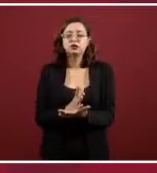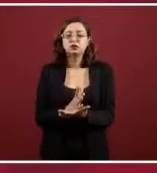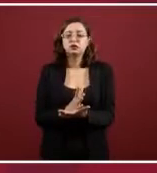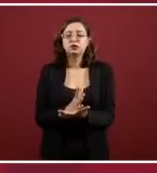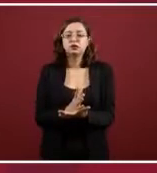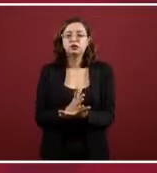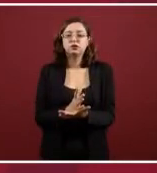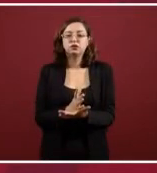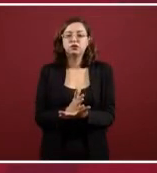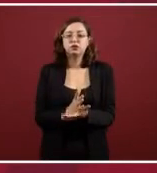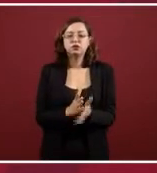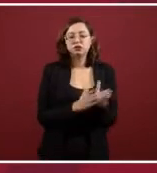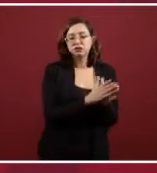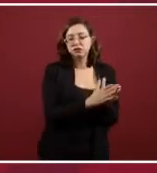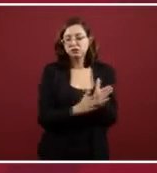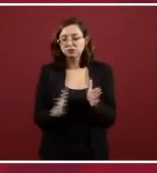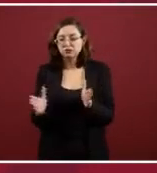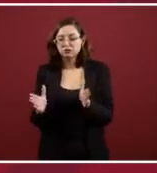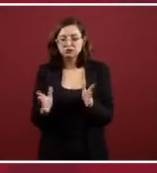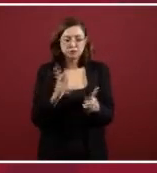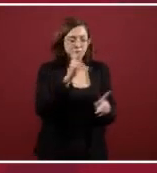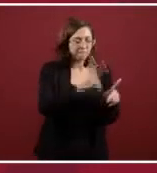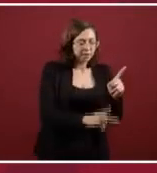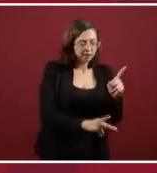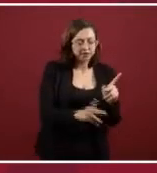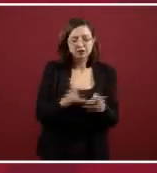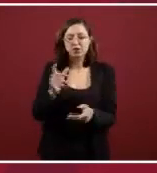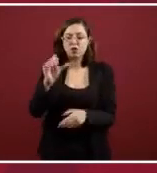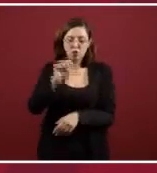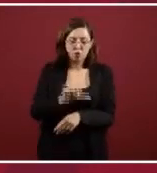por parte, porque